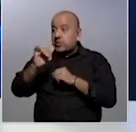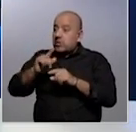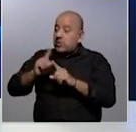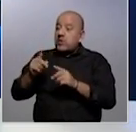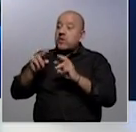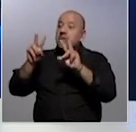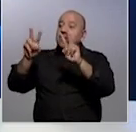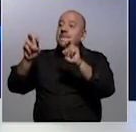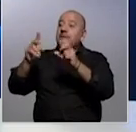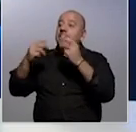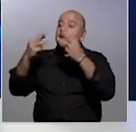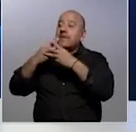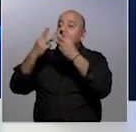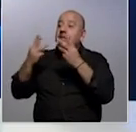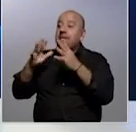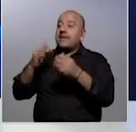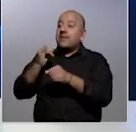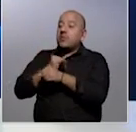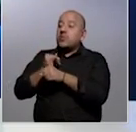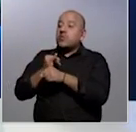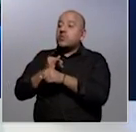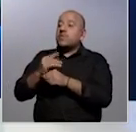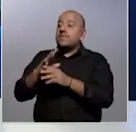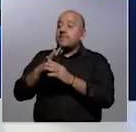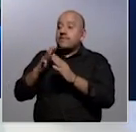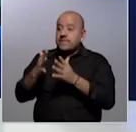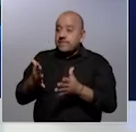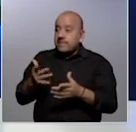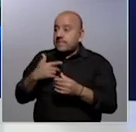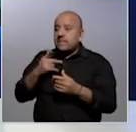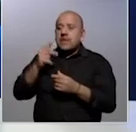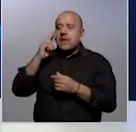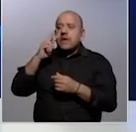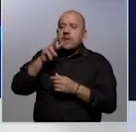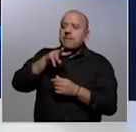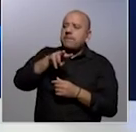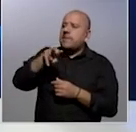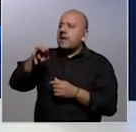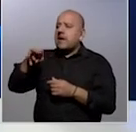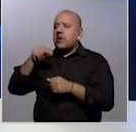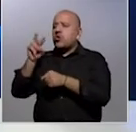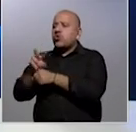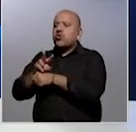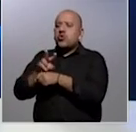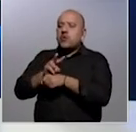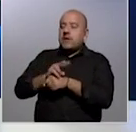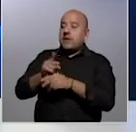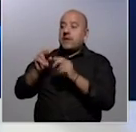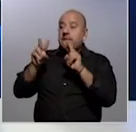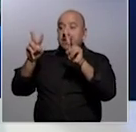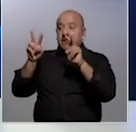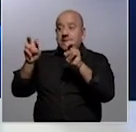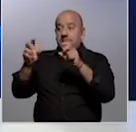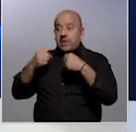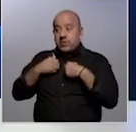temas generales que implican que la institución se transforme en un monitoreo mucho más fuerte en temas en las cuales también